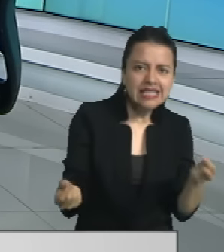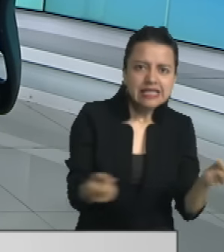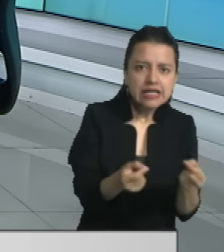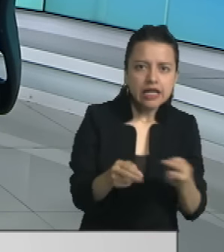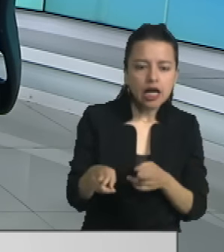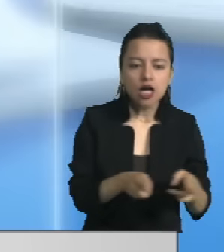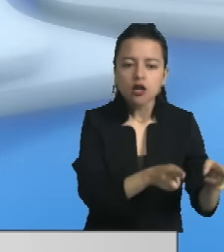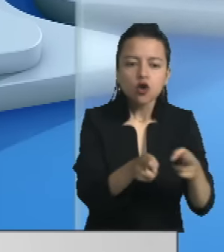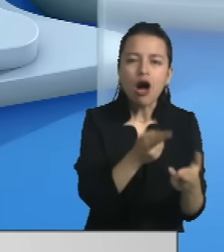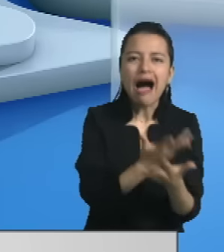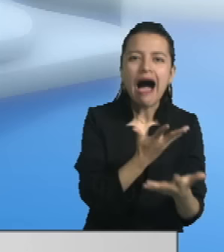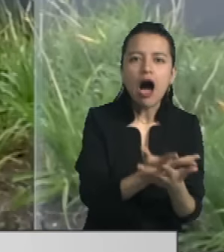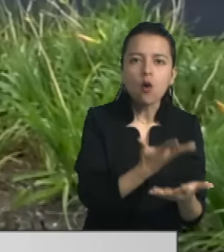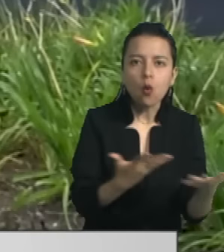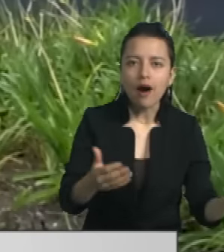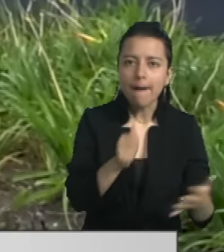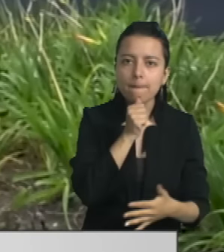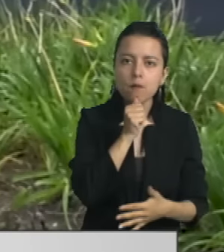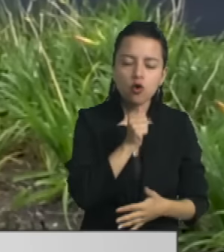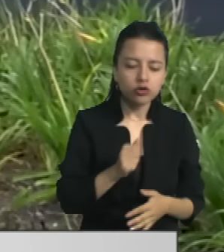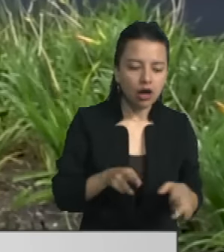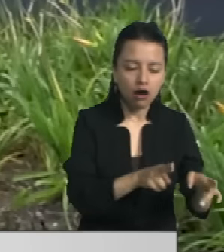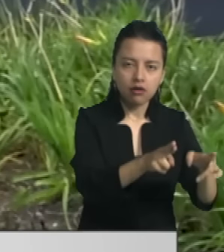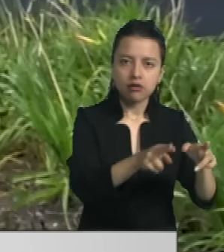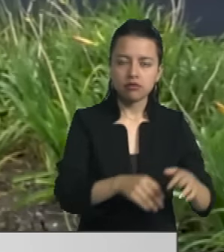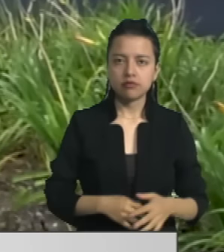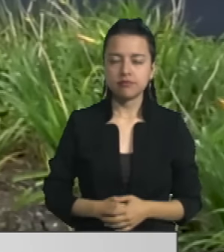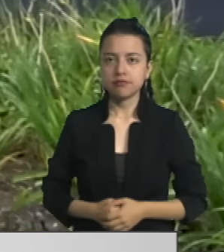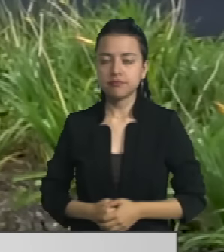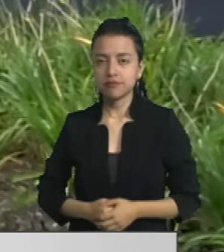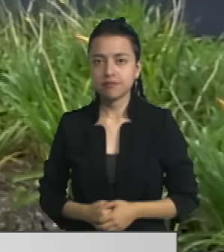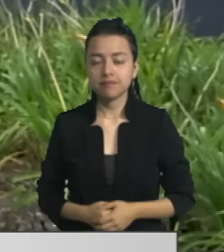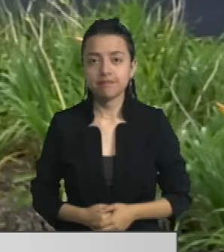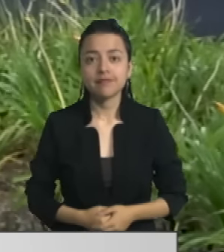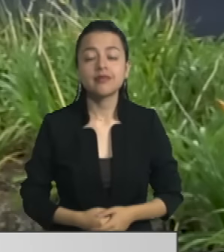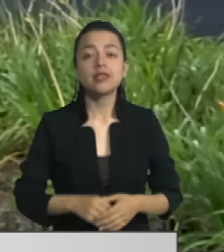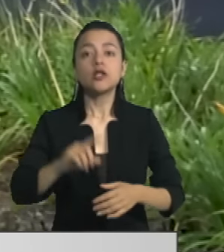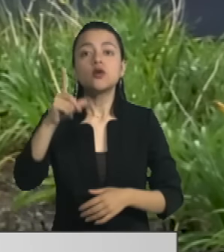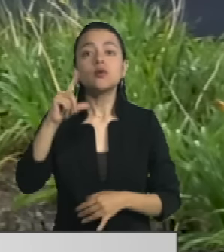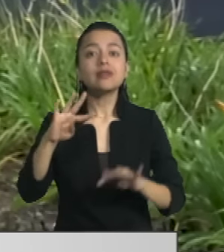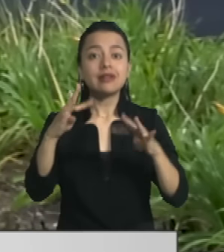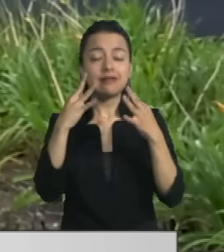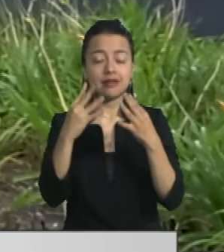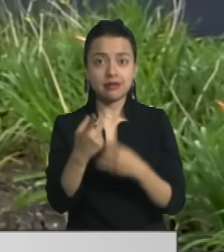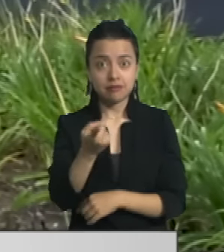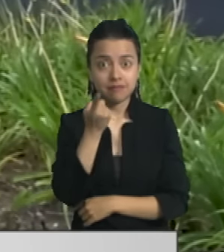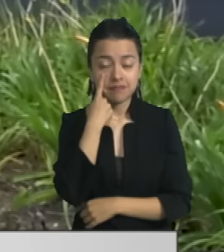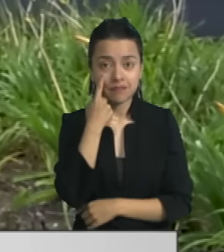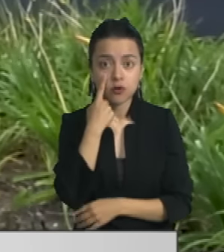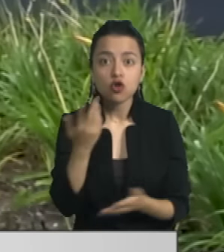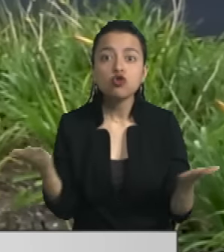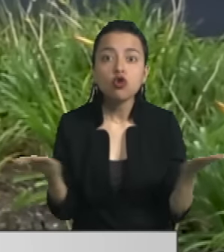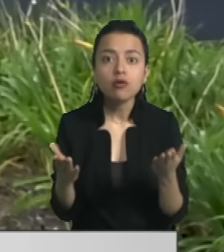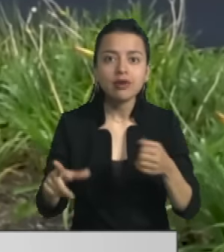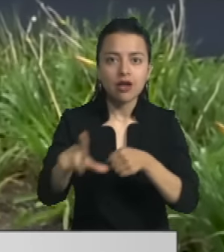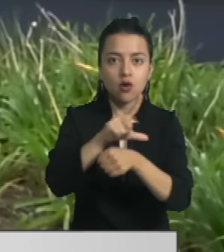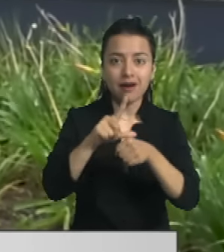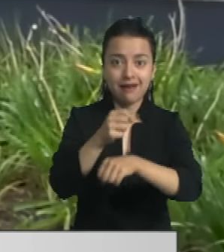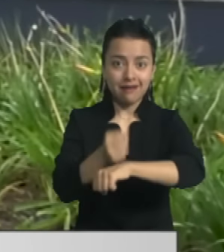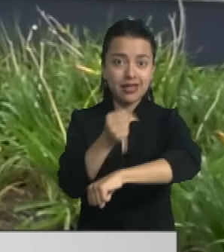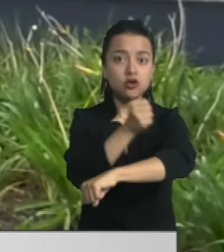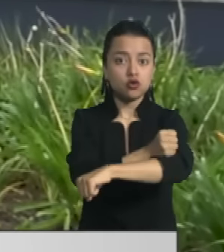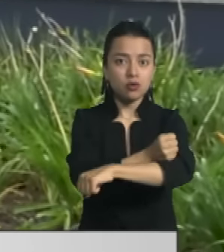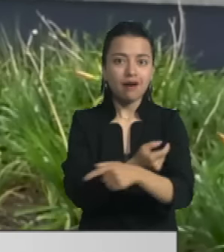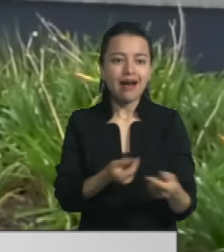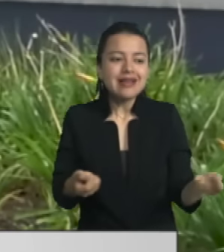buenas tardes Luisa y televidentes pues Mire un caso que se presenta en la localidad de sua a pocos